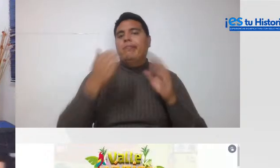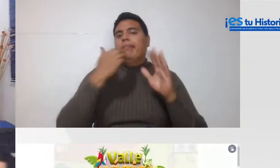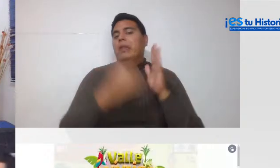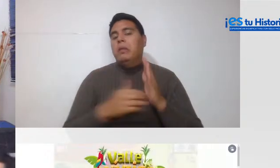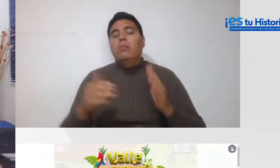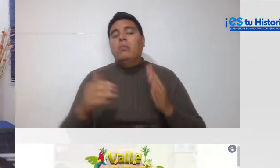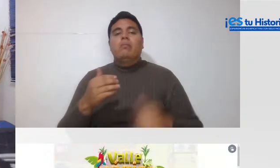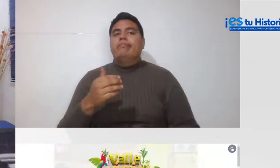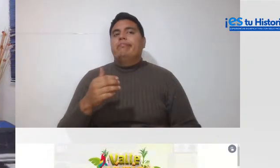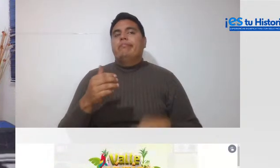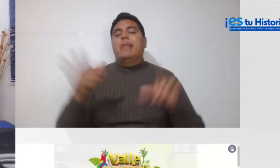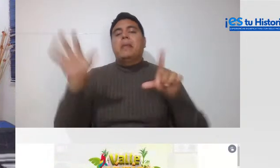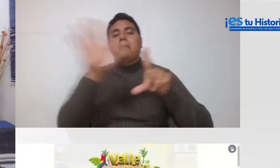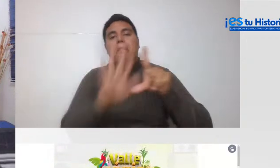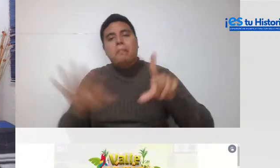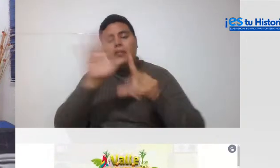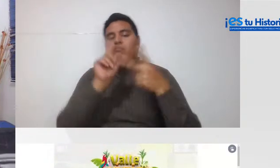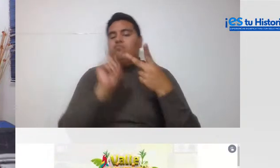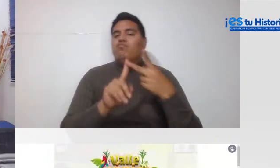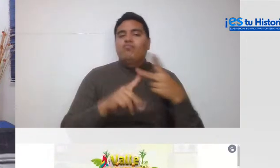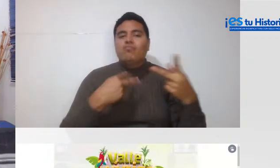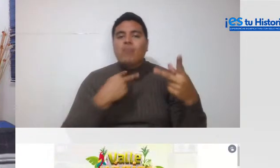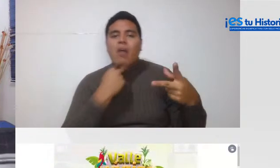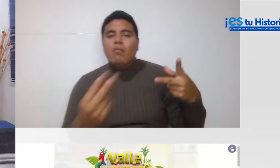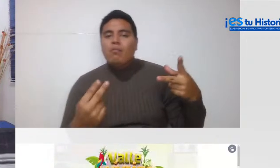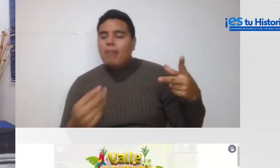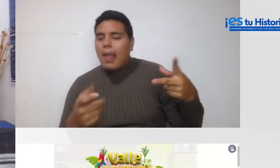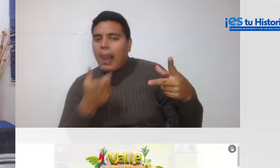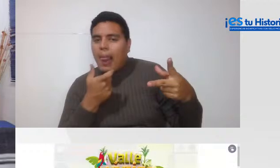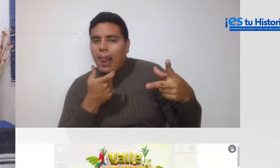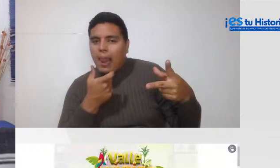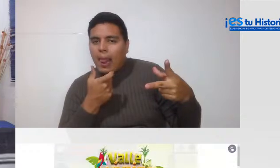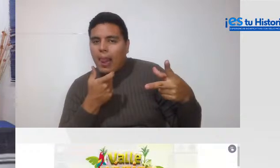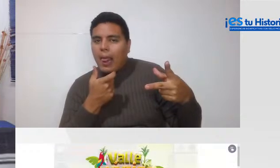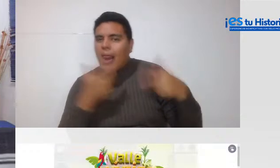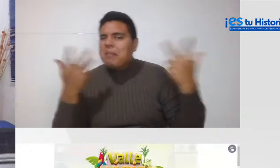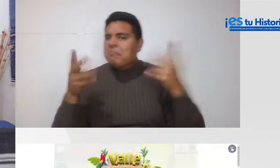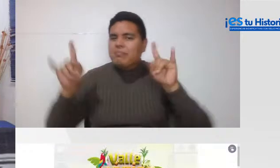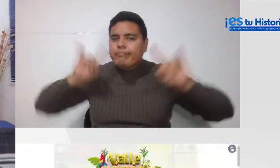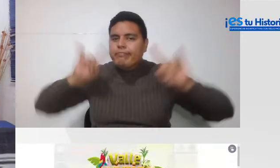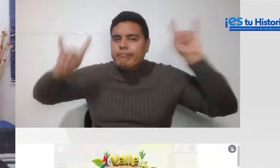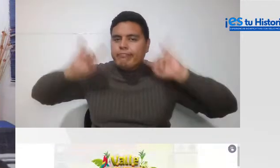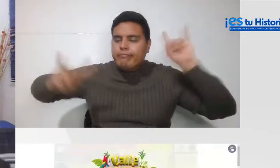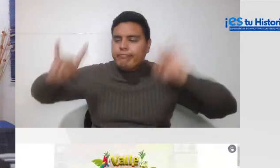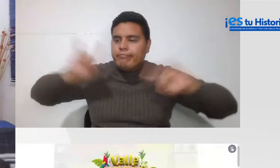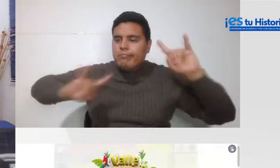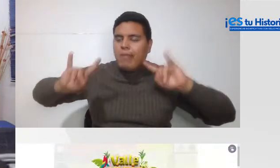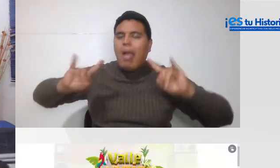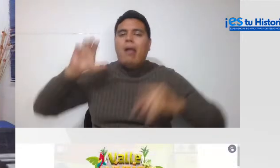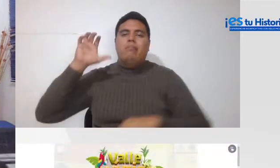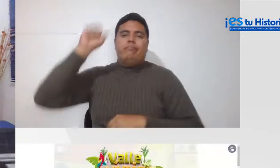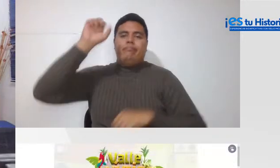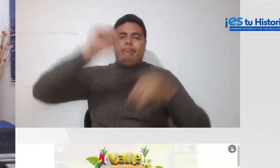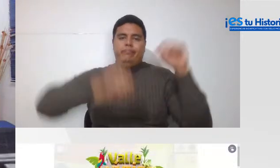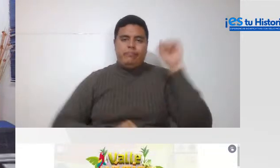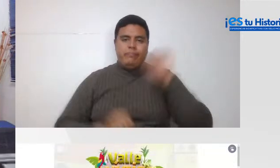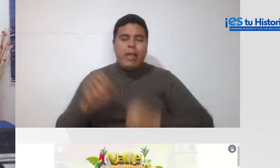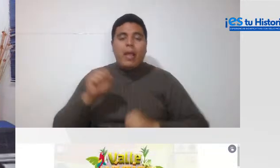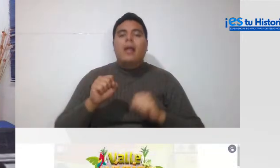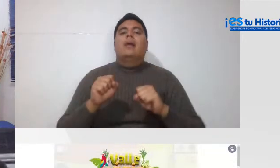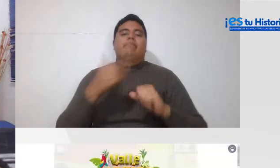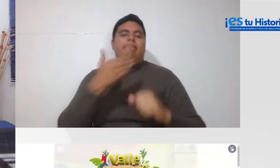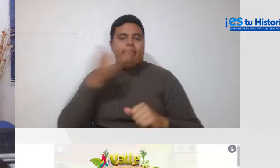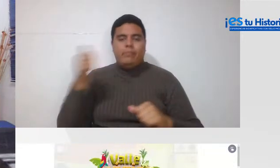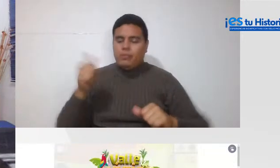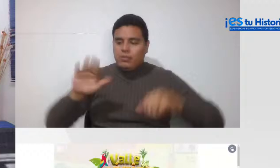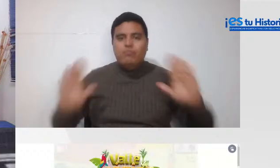videos para que el estudiante entienda muchísimo mejor. Y ahora, la verdad, haga aportes no solo en el